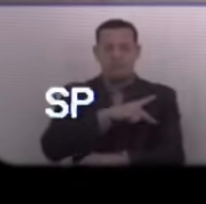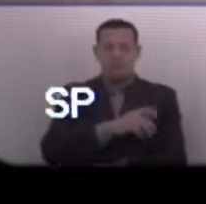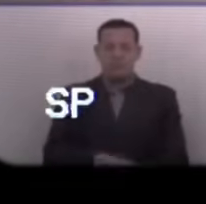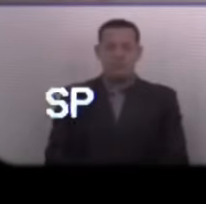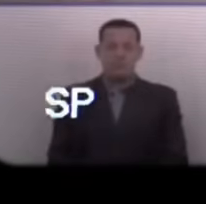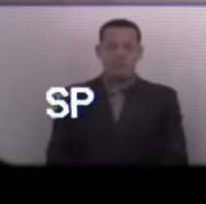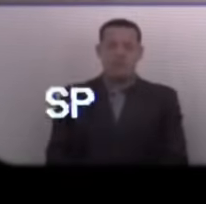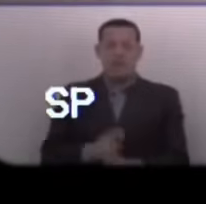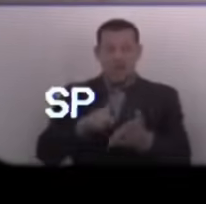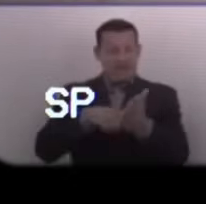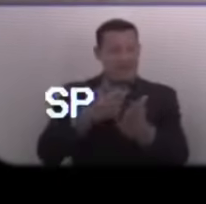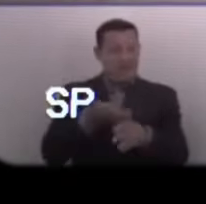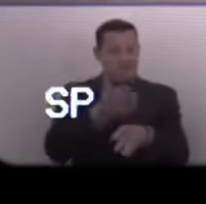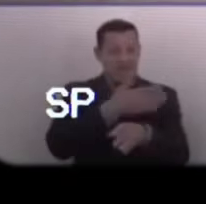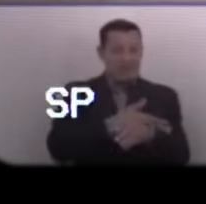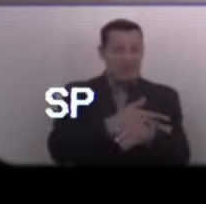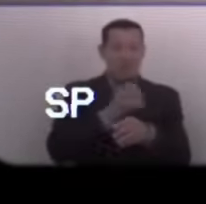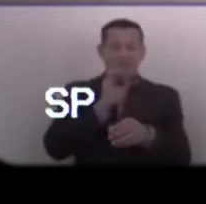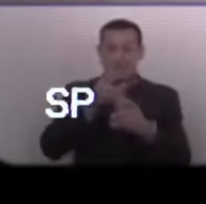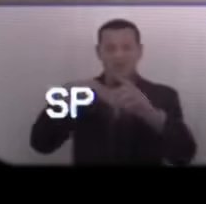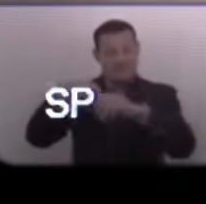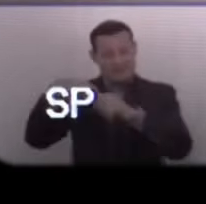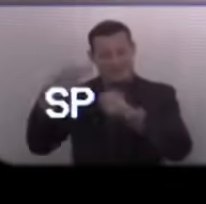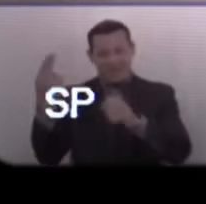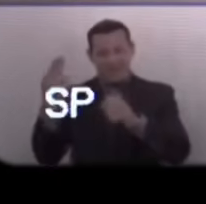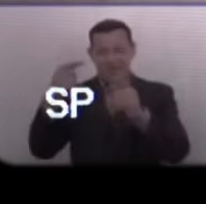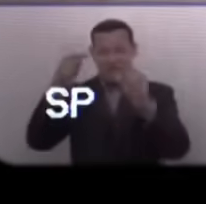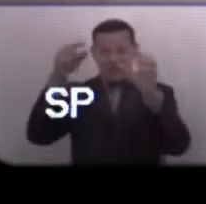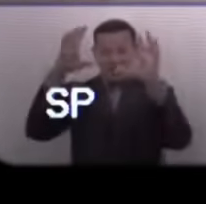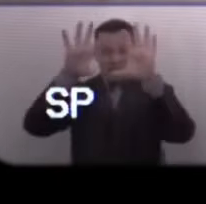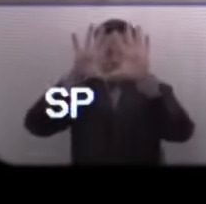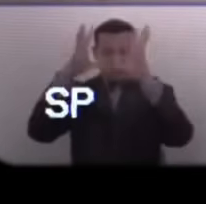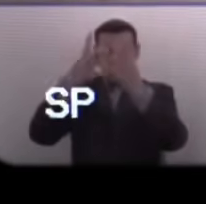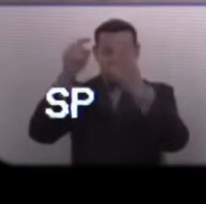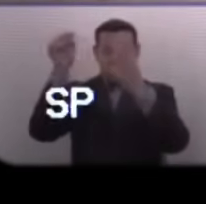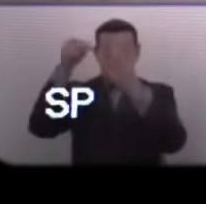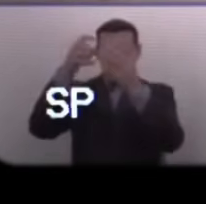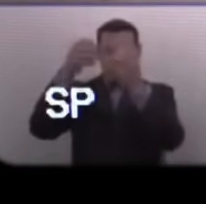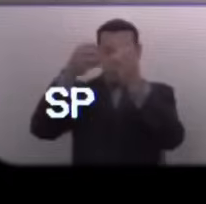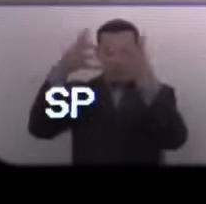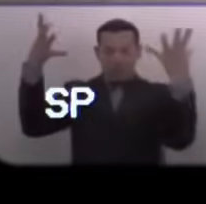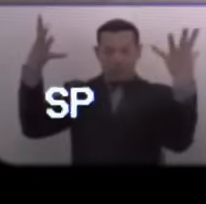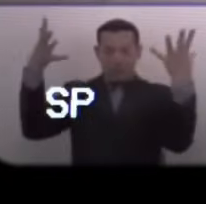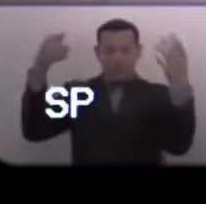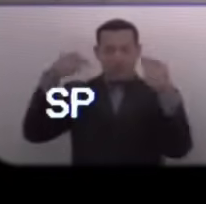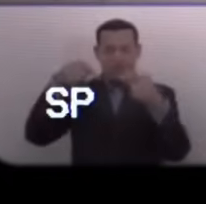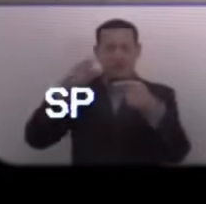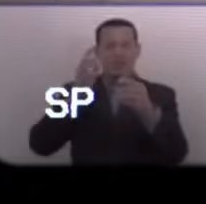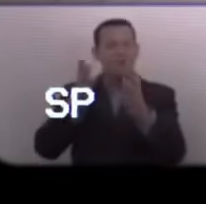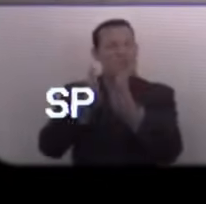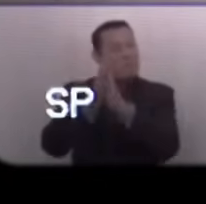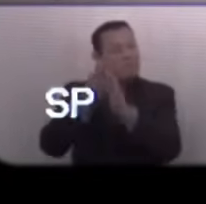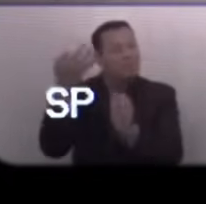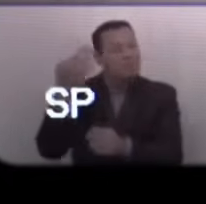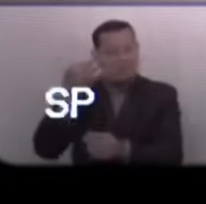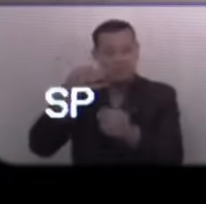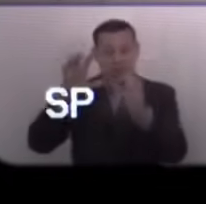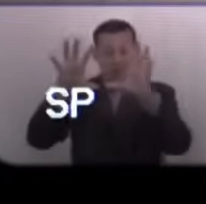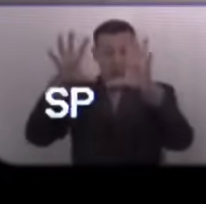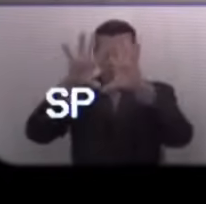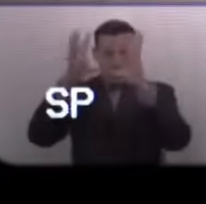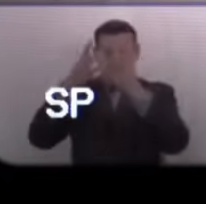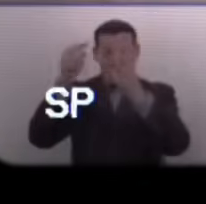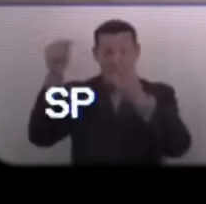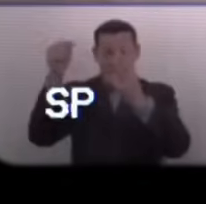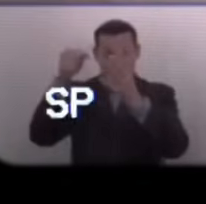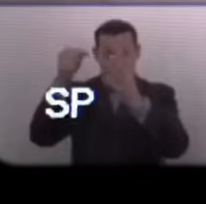La vez pasada les decía, reviéntenla, reviéntenla. Háganse el favor. Cuando la revienten, se van a